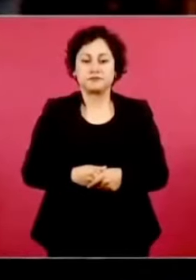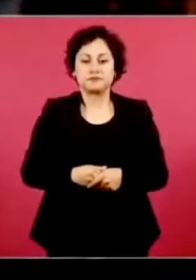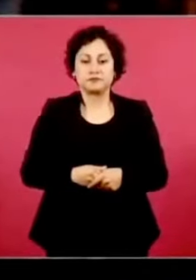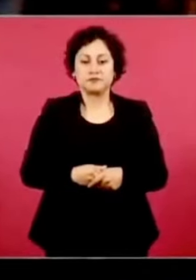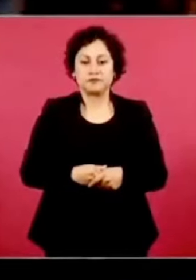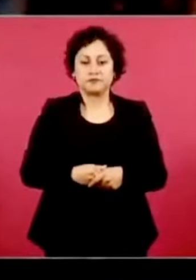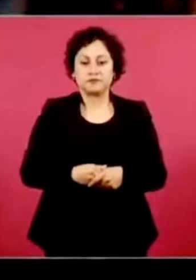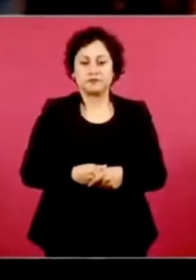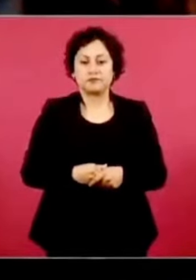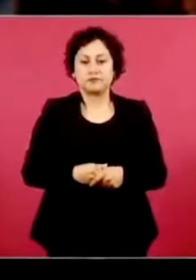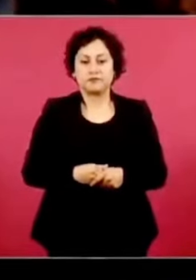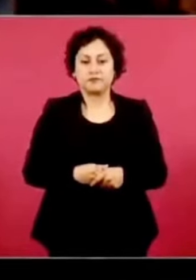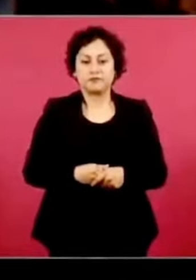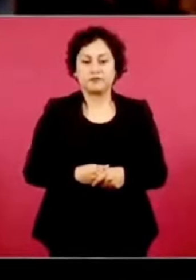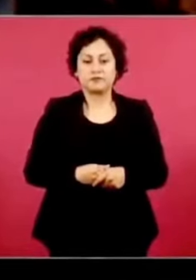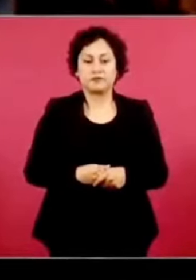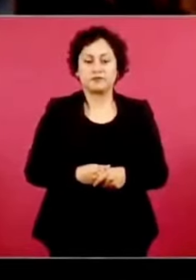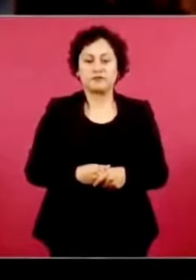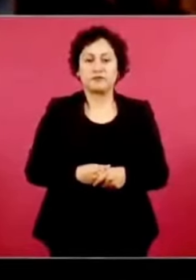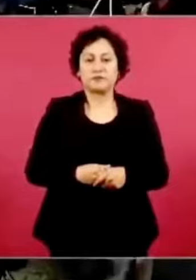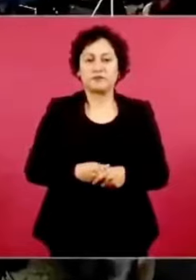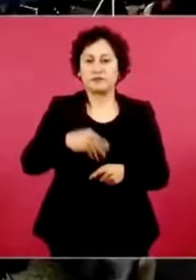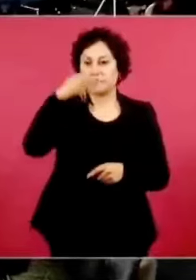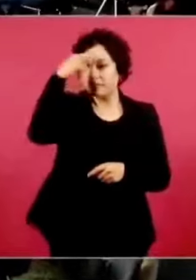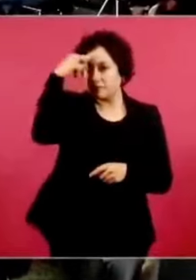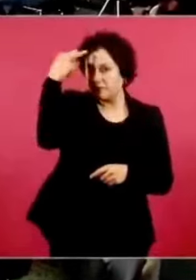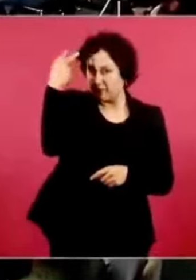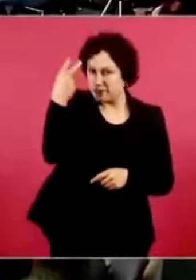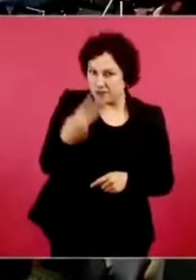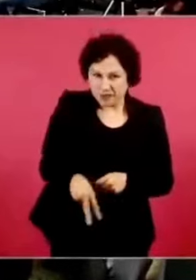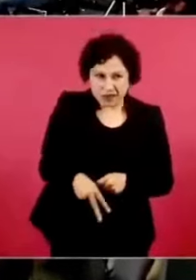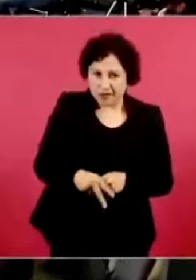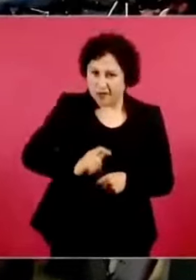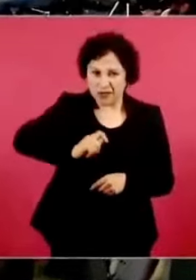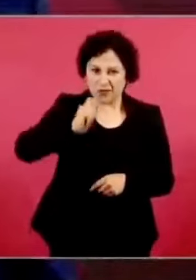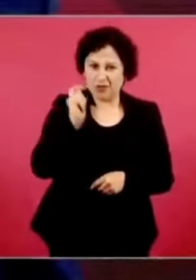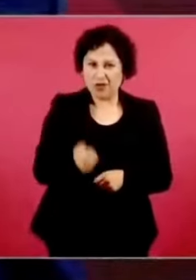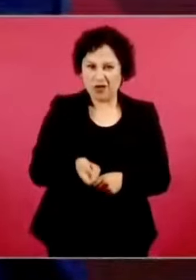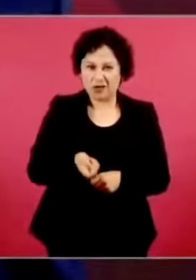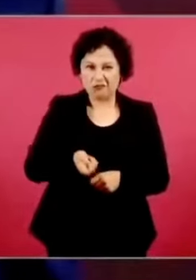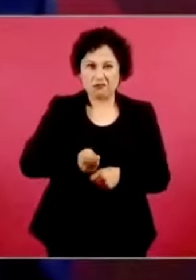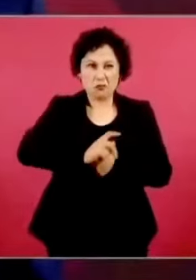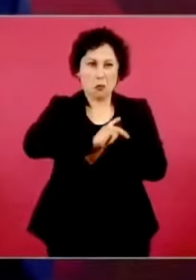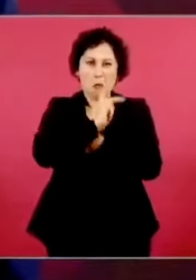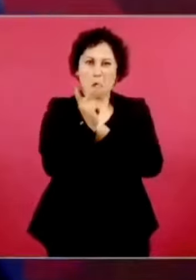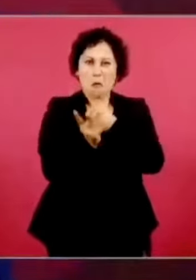México, que es una potencia cultural en el mundo